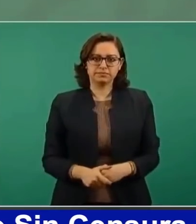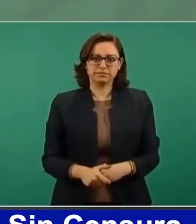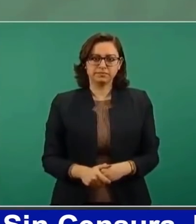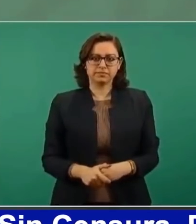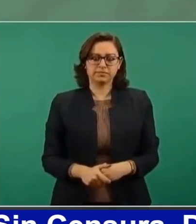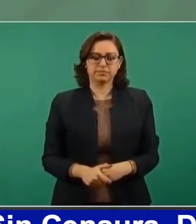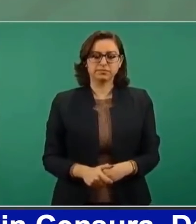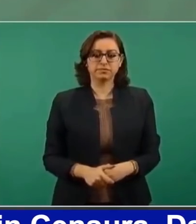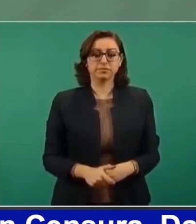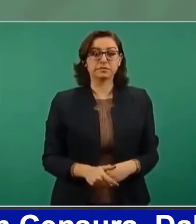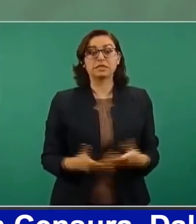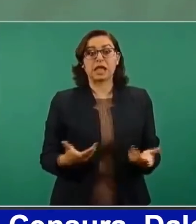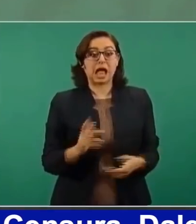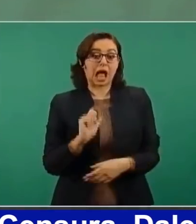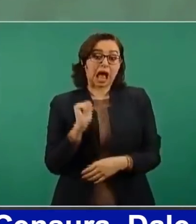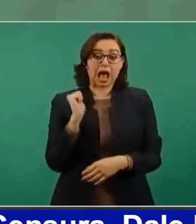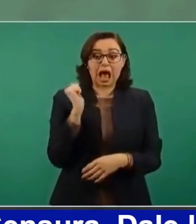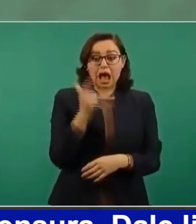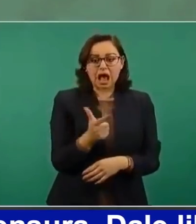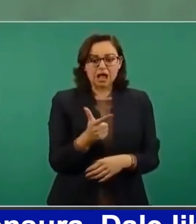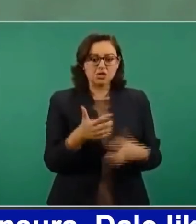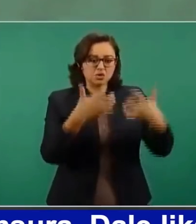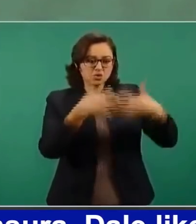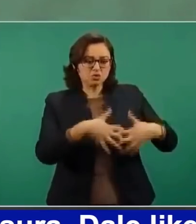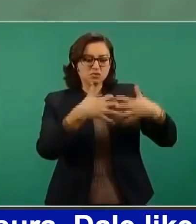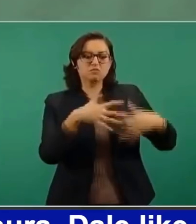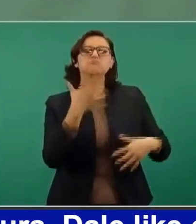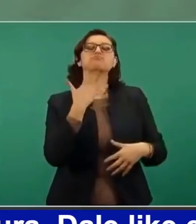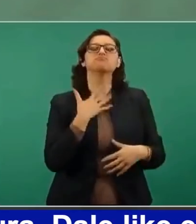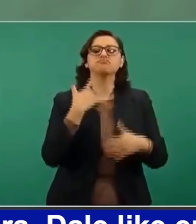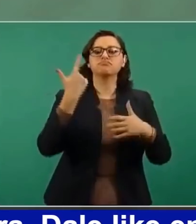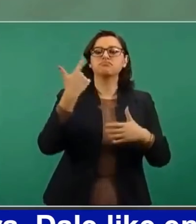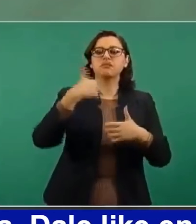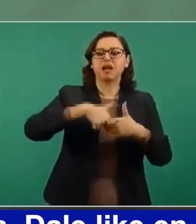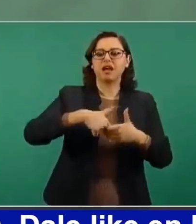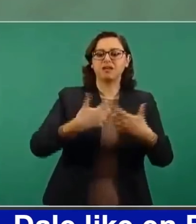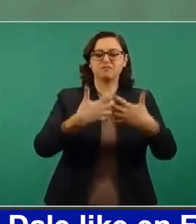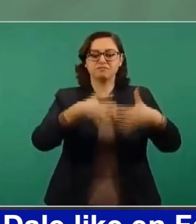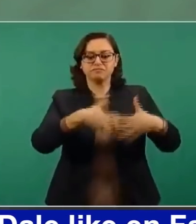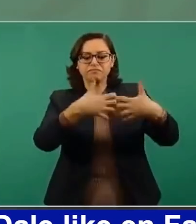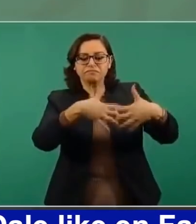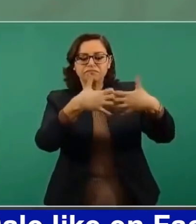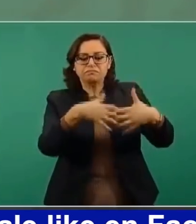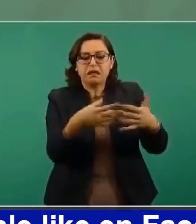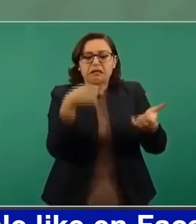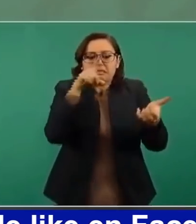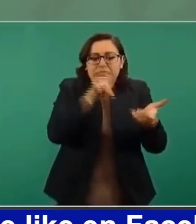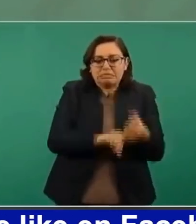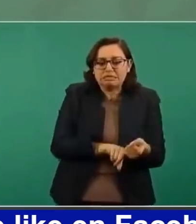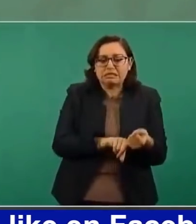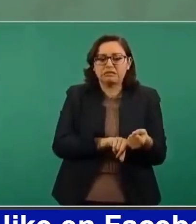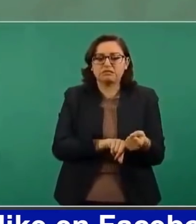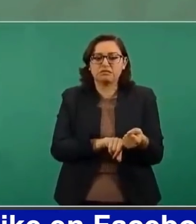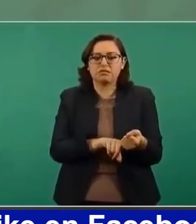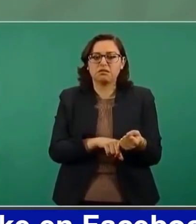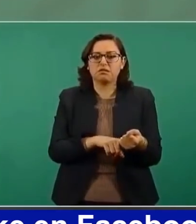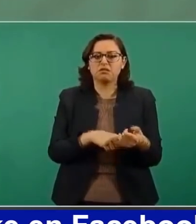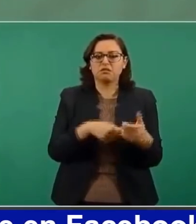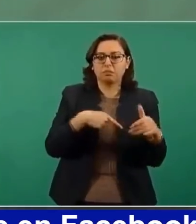El que se le encuentre un aparatito en la bomba para no entregar litros completos,